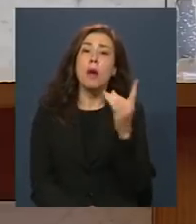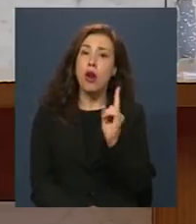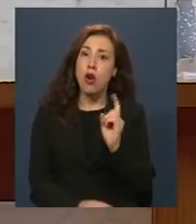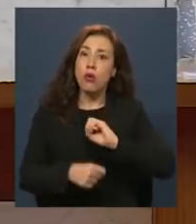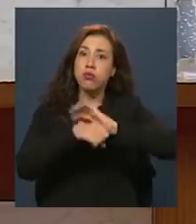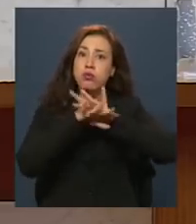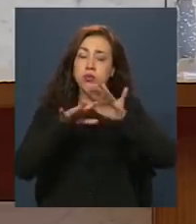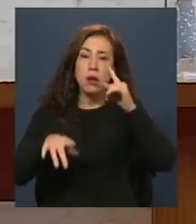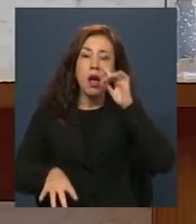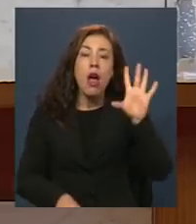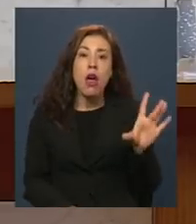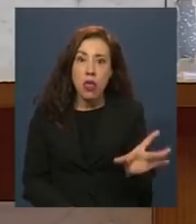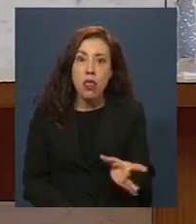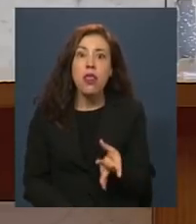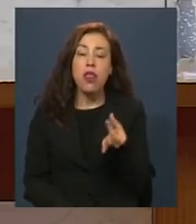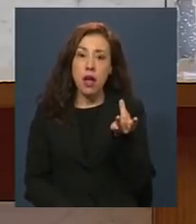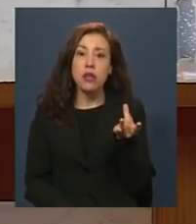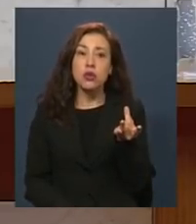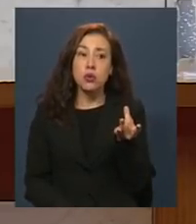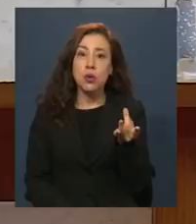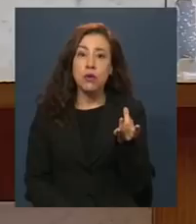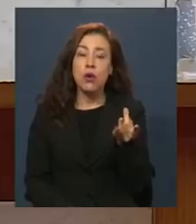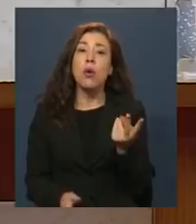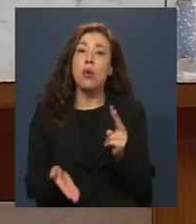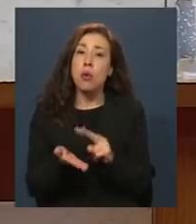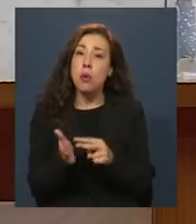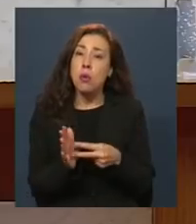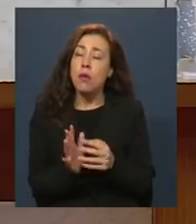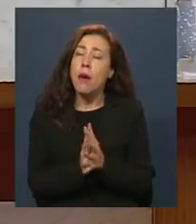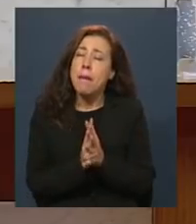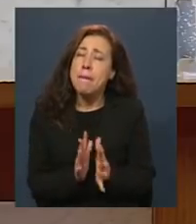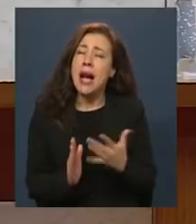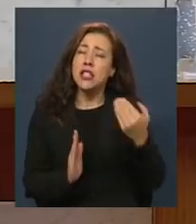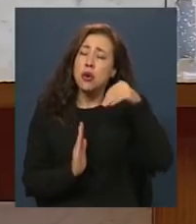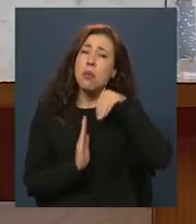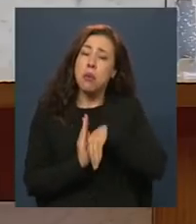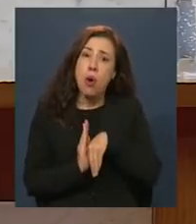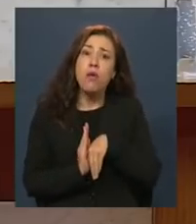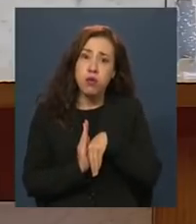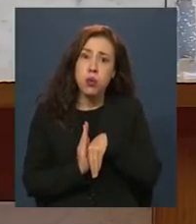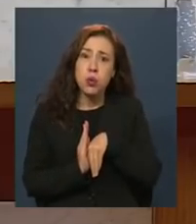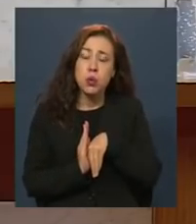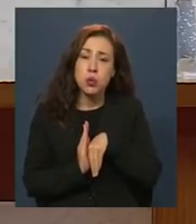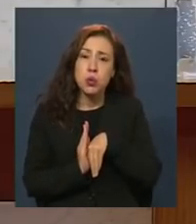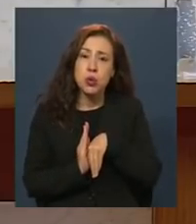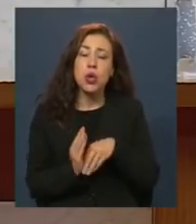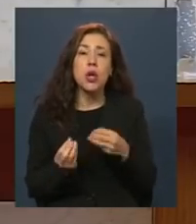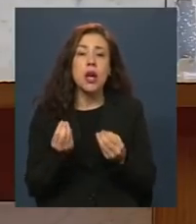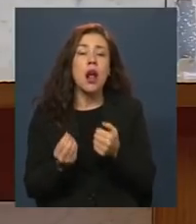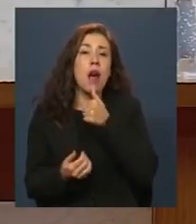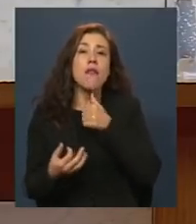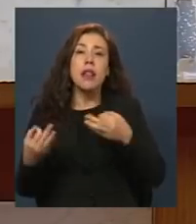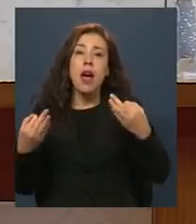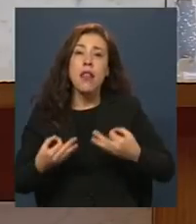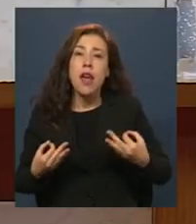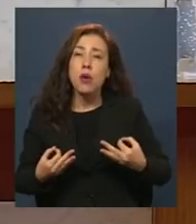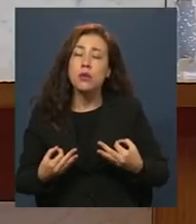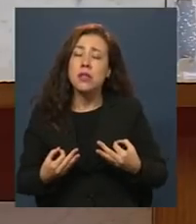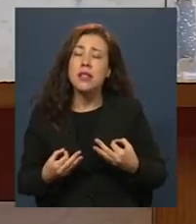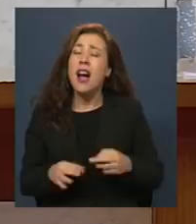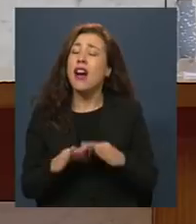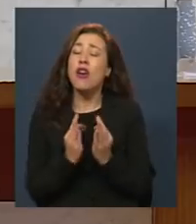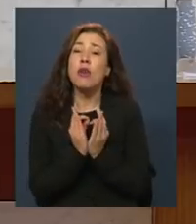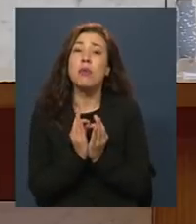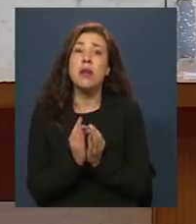ha puesto al descubierto un drama aún más profundo y secular, como es la injusticia estructural de